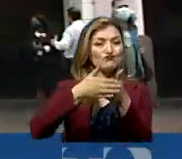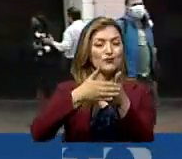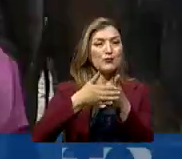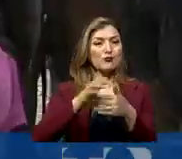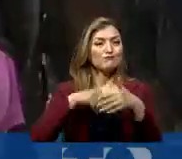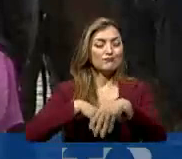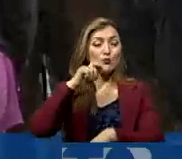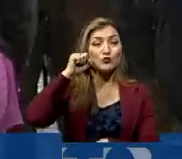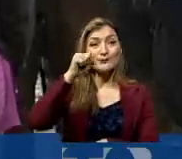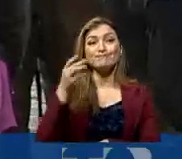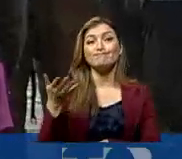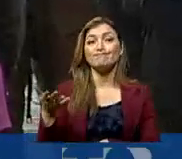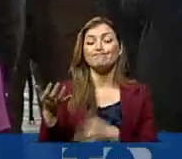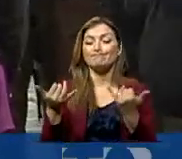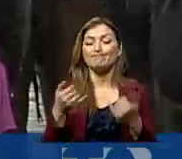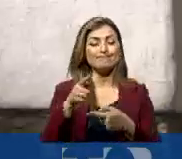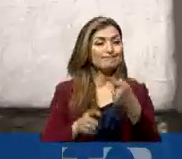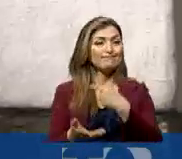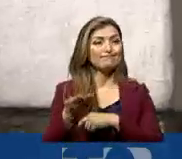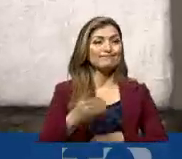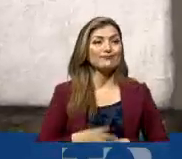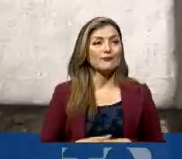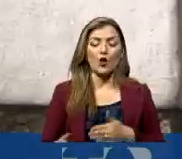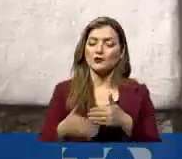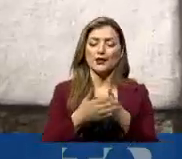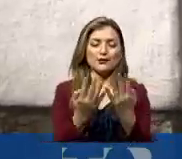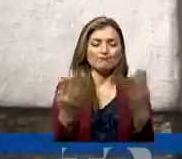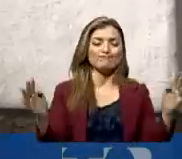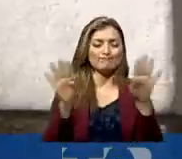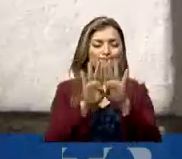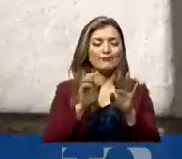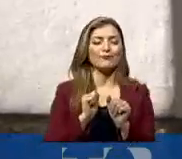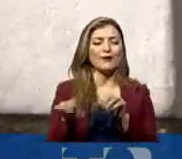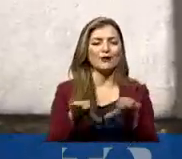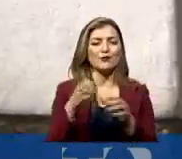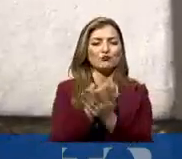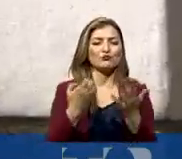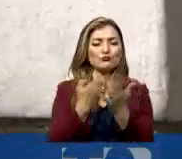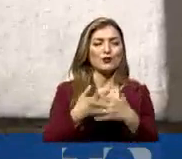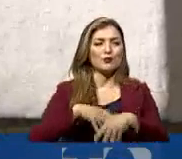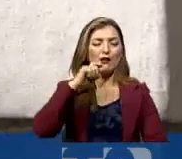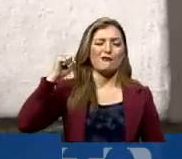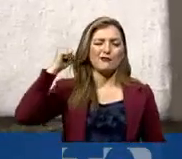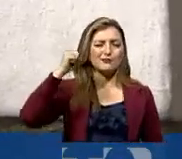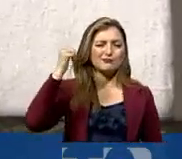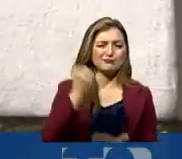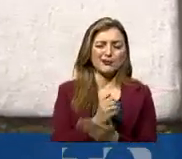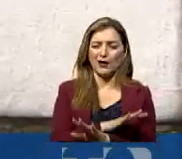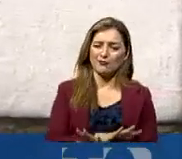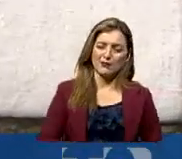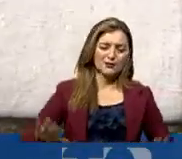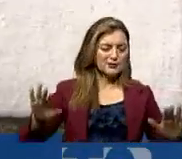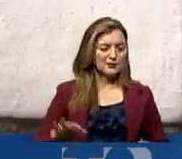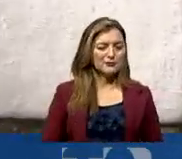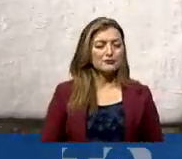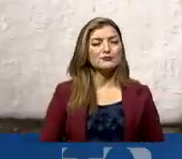pero en esta ocasión no se lo hizo tenemos que reactivar nos ya basta de tantas huelgas tantas